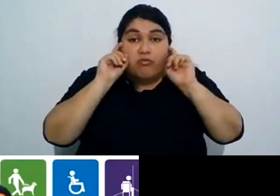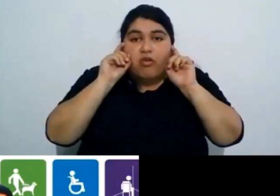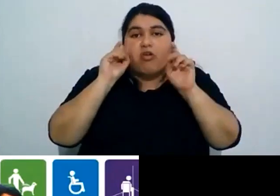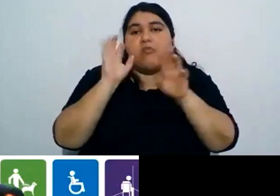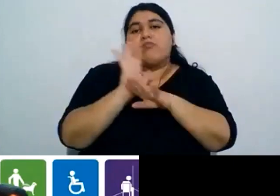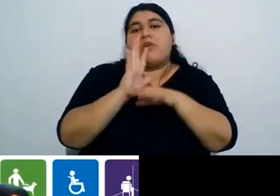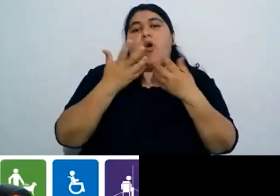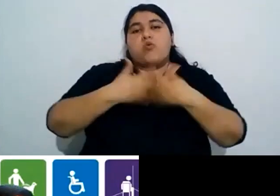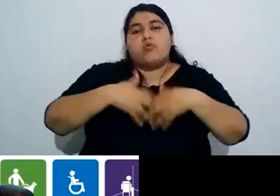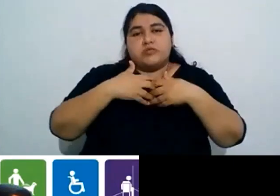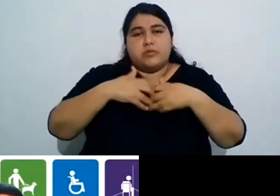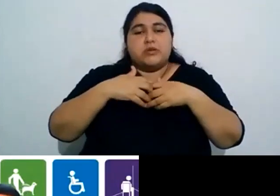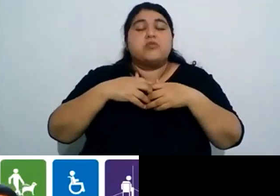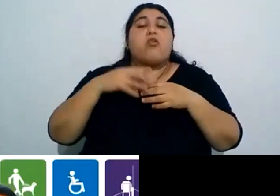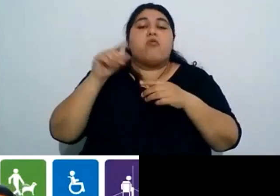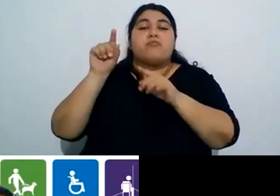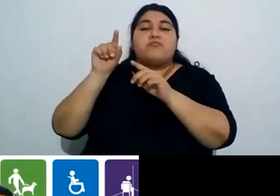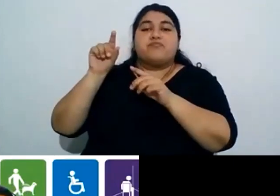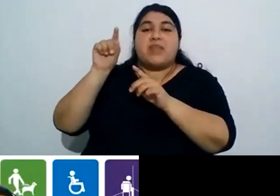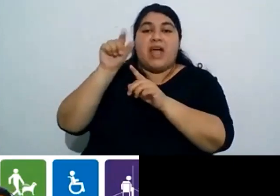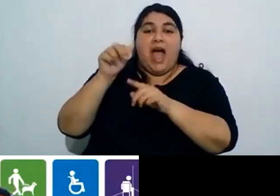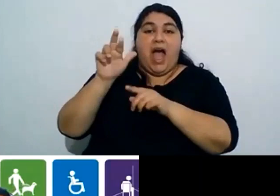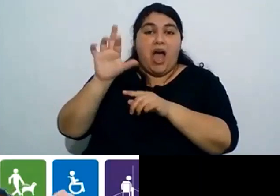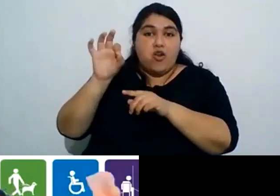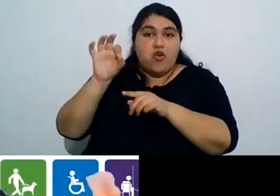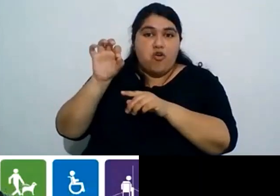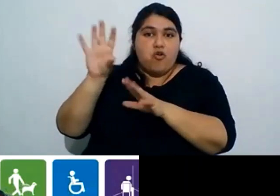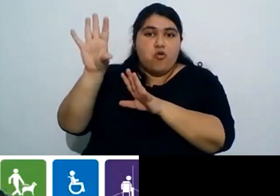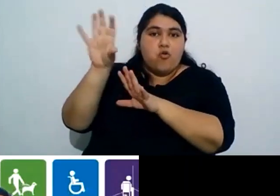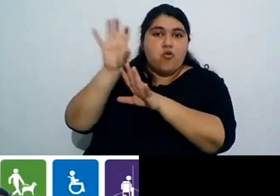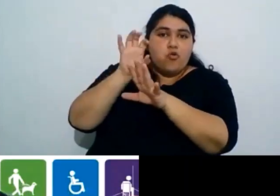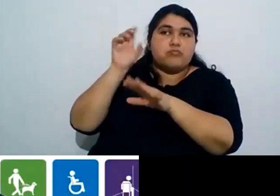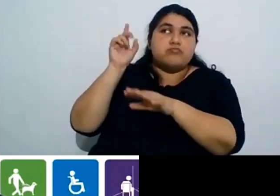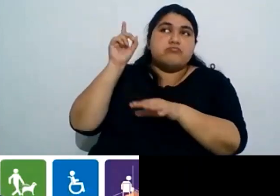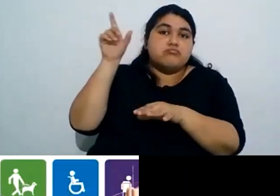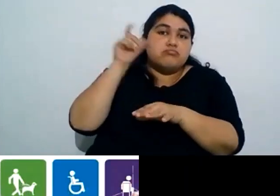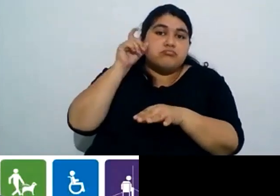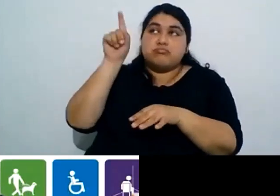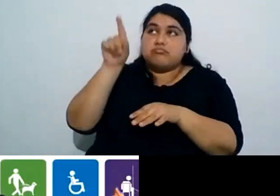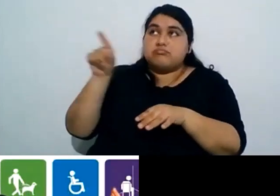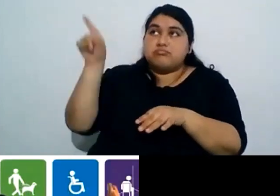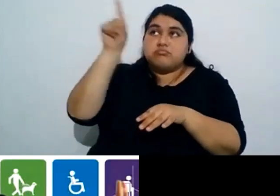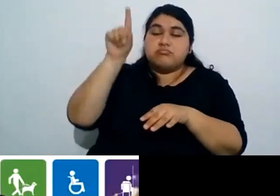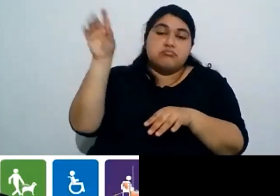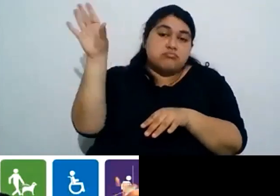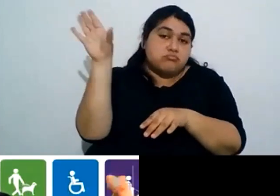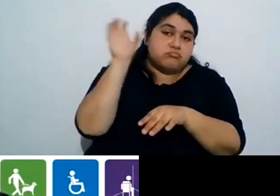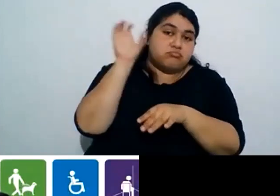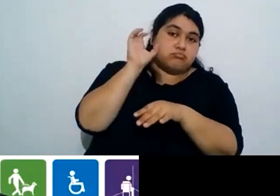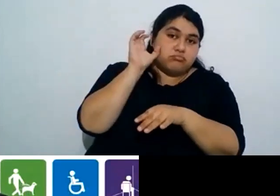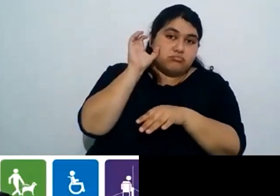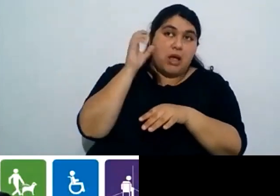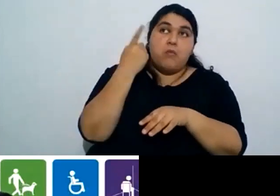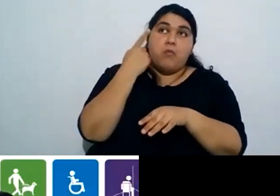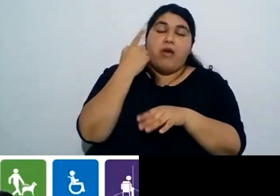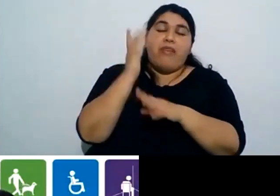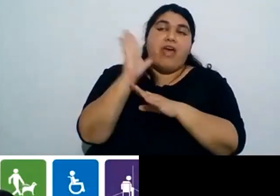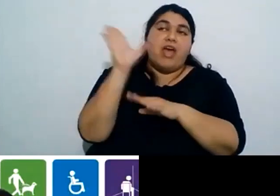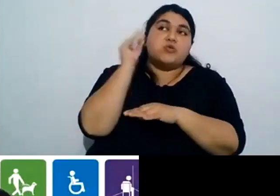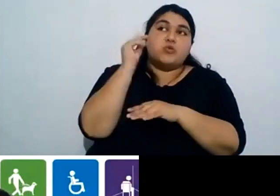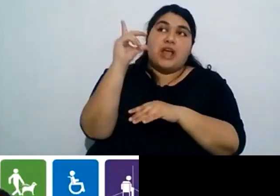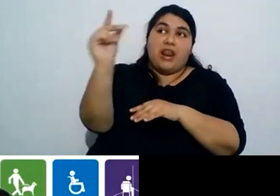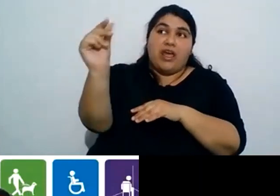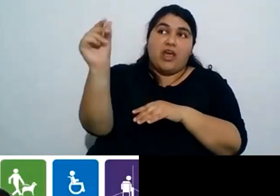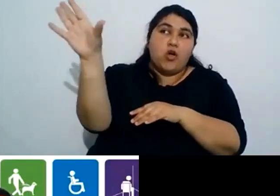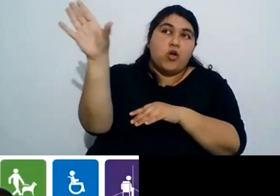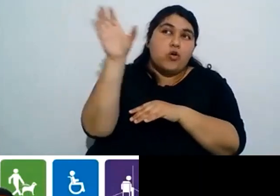sistema de aro magnético, además, para que se escuche de lejos, pero vaya directo